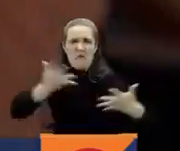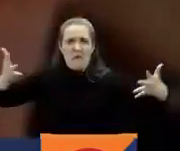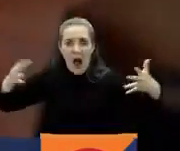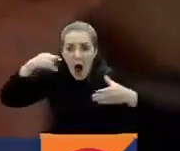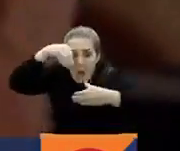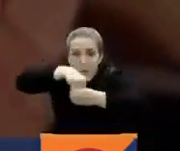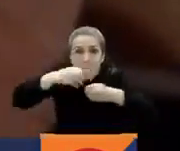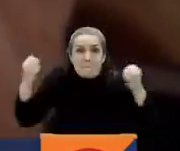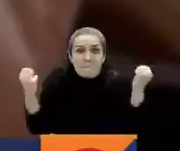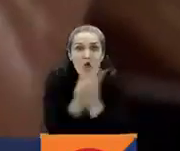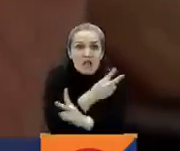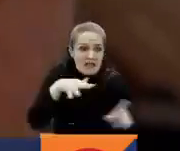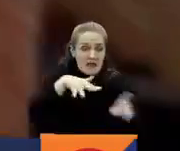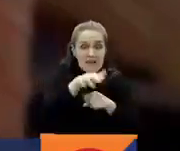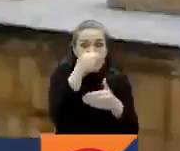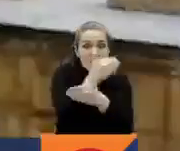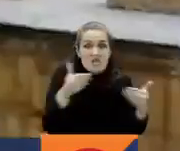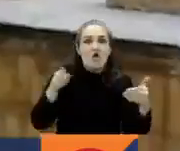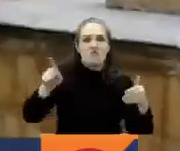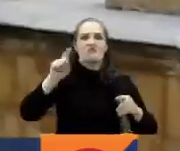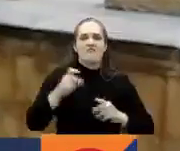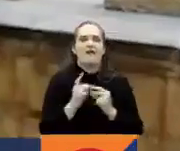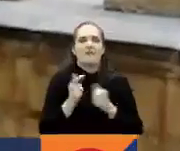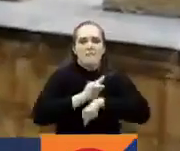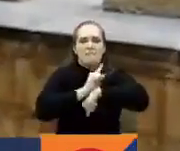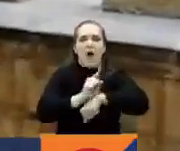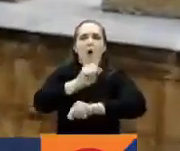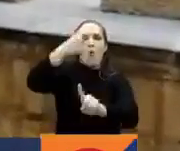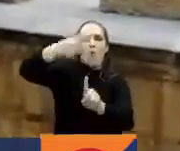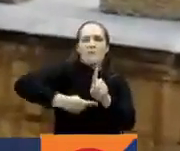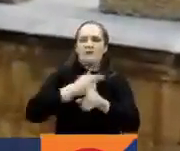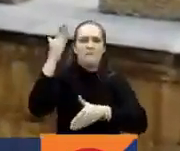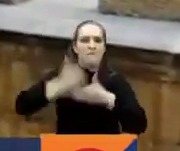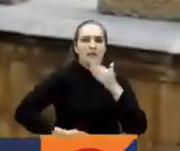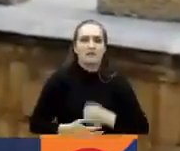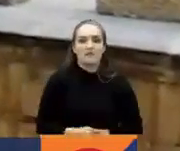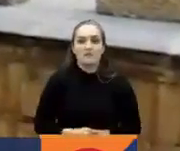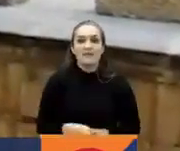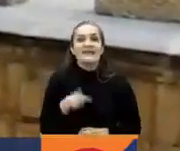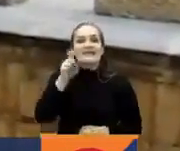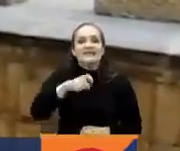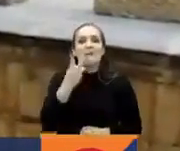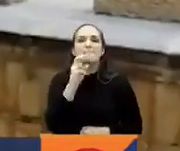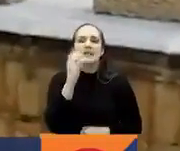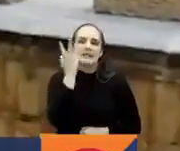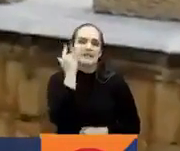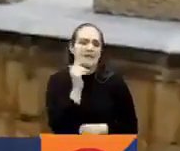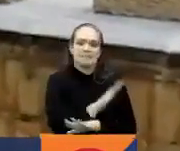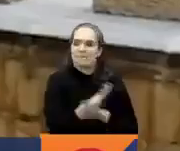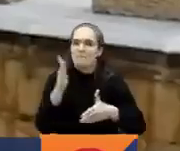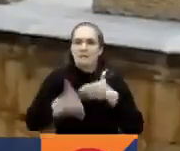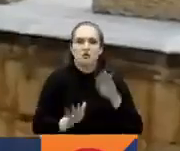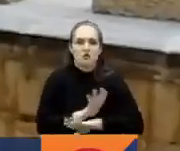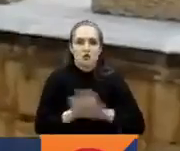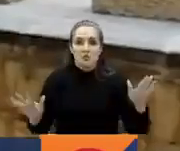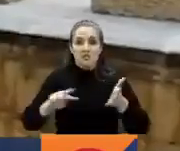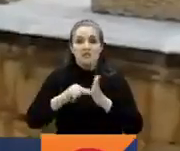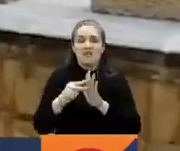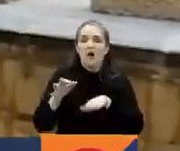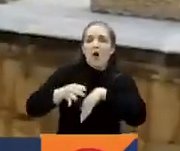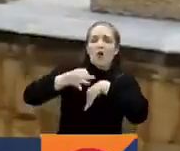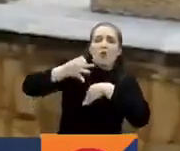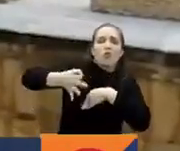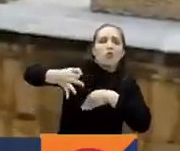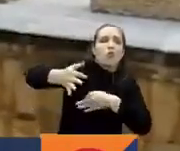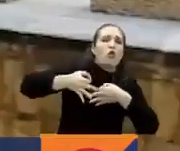delitos cometidos contra niños, niñas y adolescentes. Crearemos un proceso expedito de 20 días para investigar y judicializar